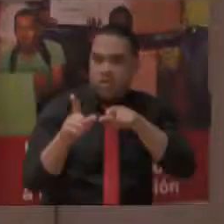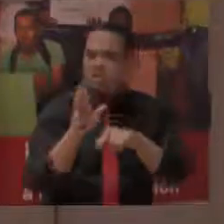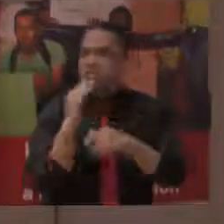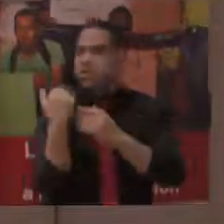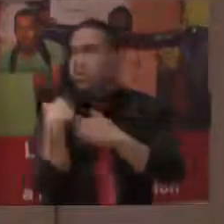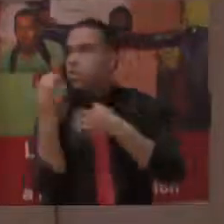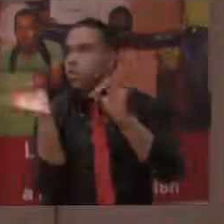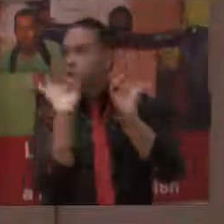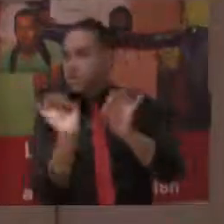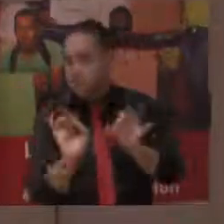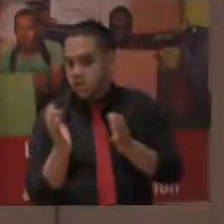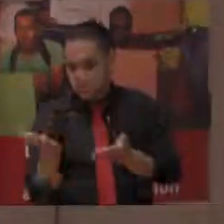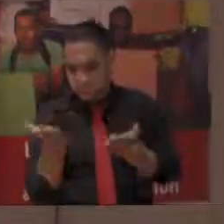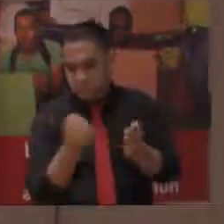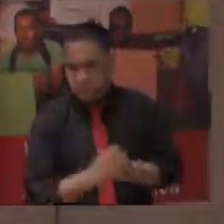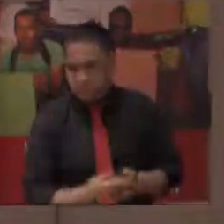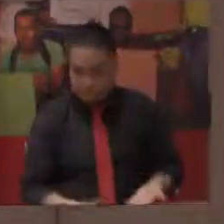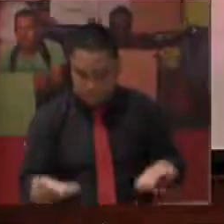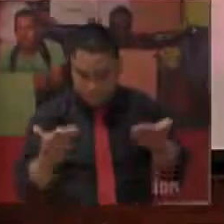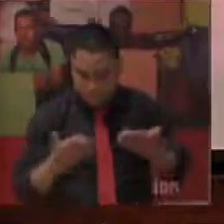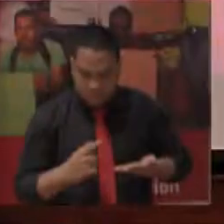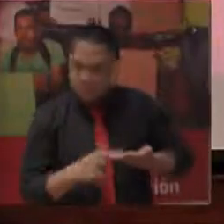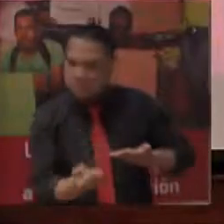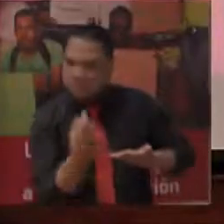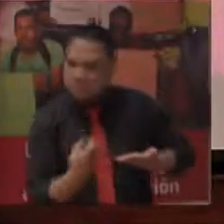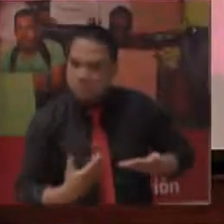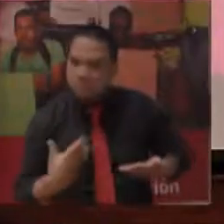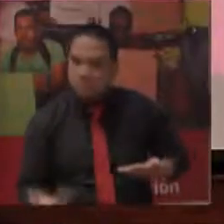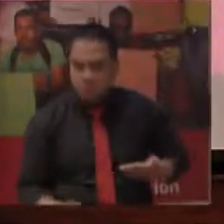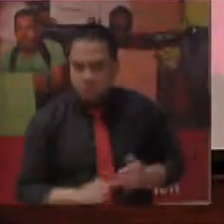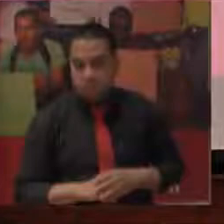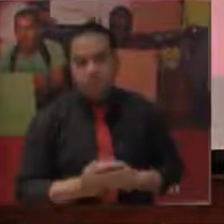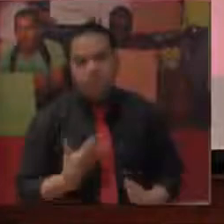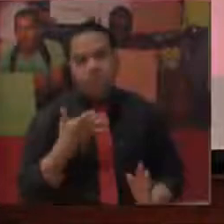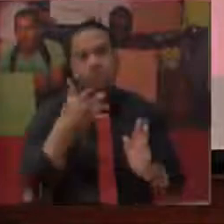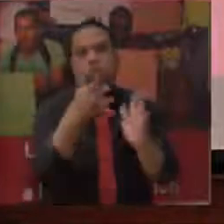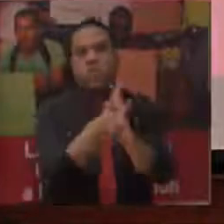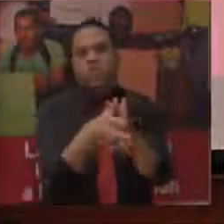organizadores para que nos puedan entregar las preguntas y les contaré sobre la dinámica.